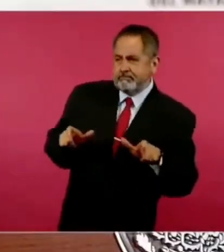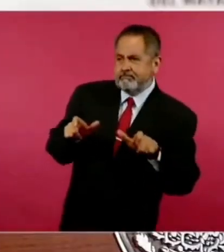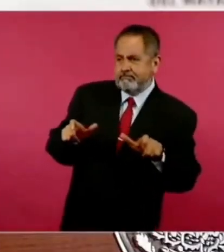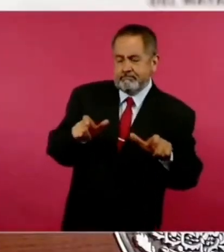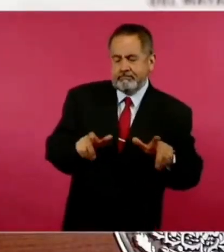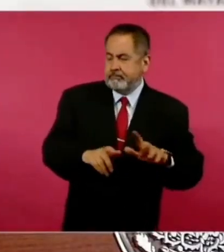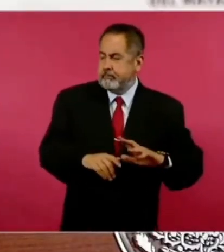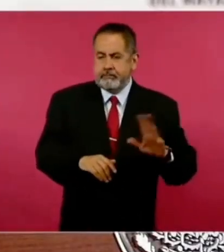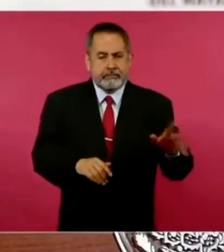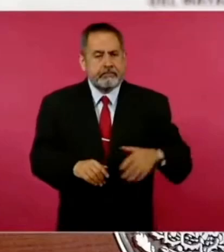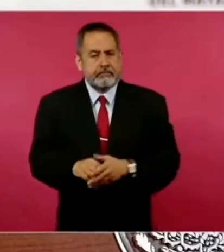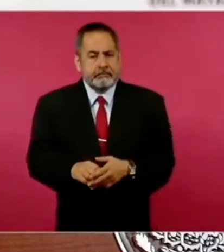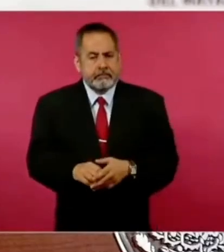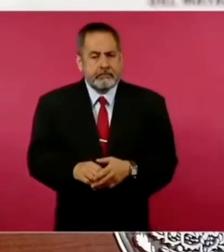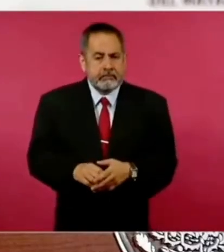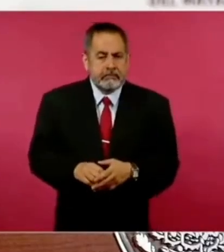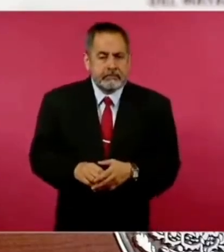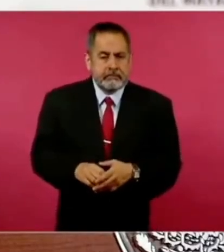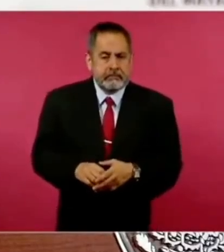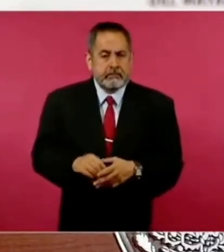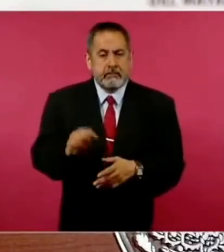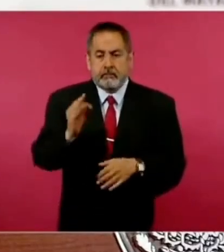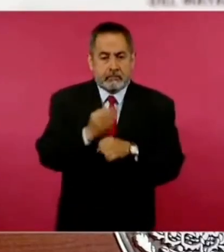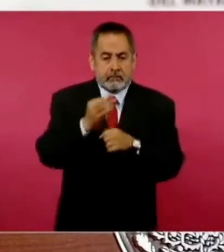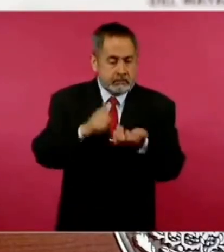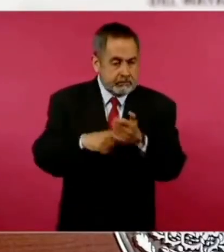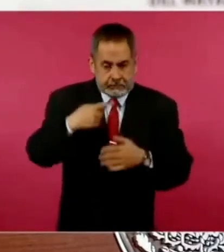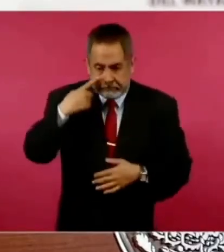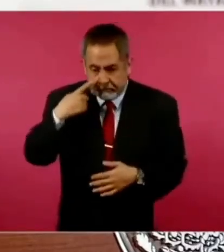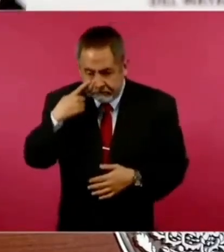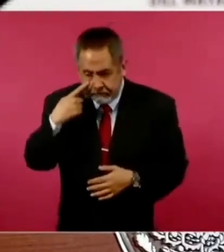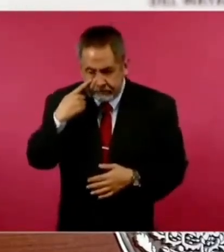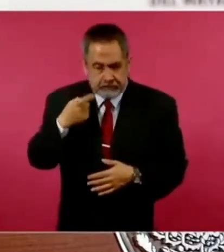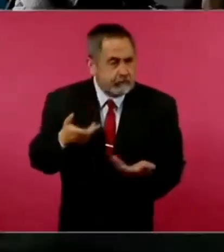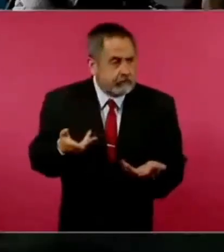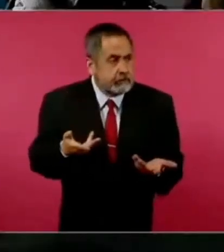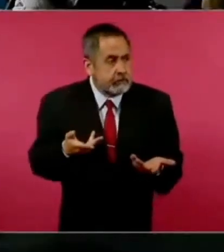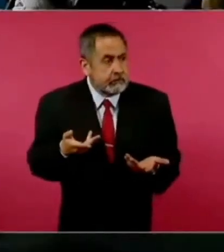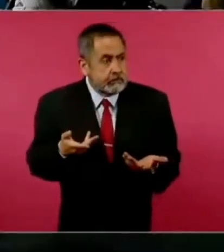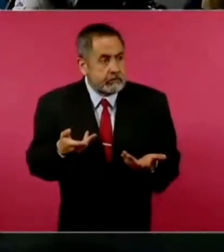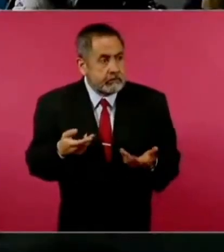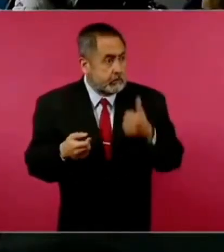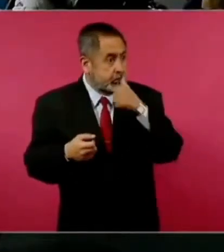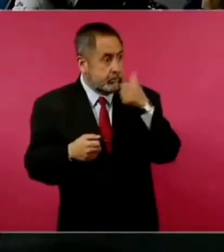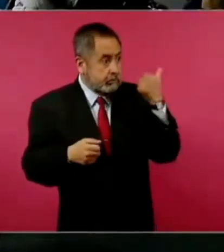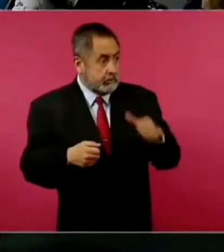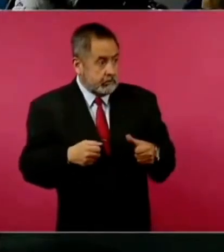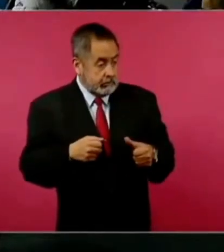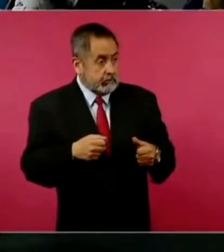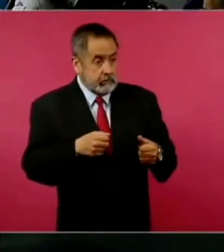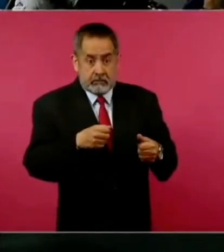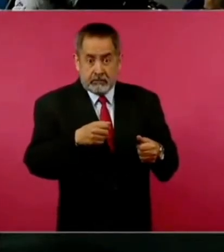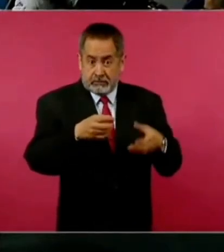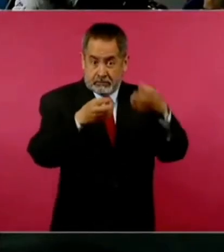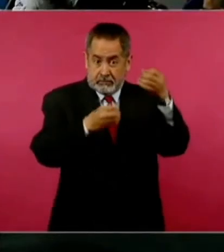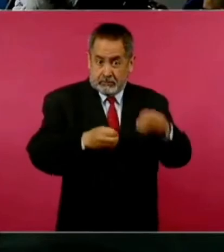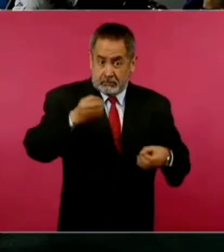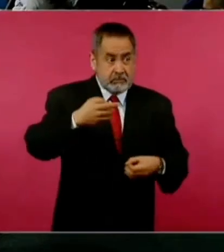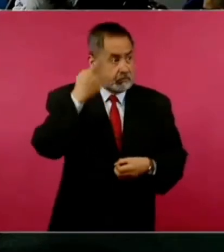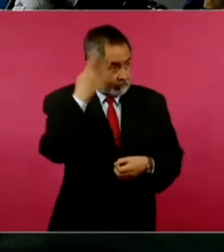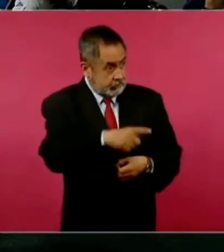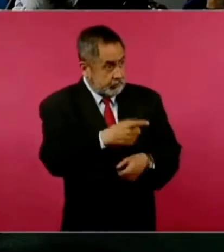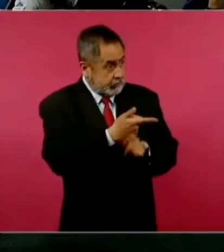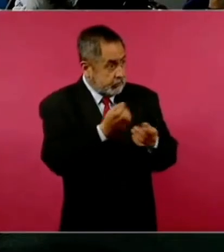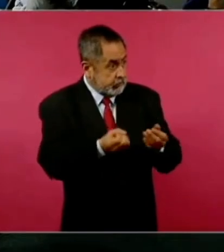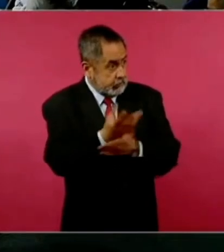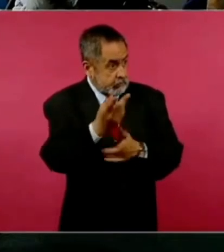permanente para ver si llega un oficio de esos, que se busque rápido, si no hay